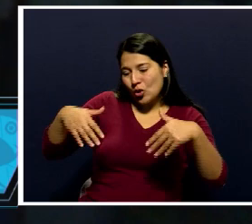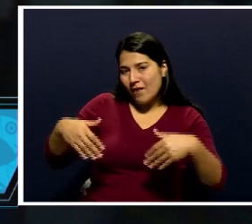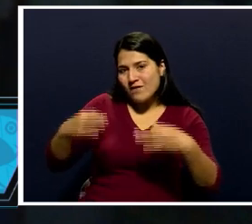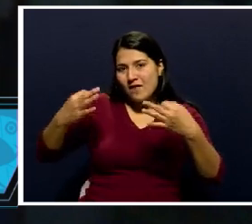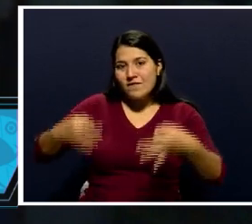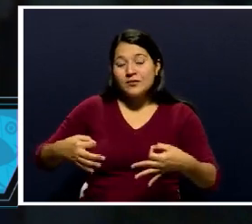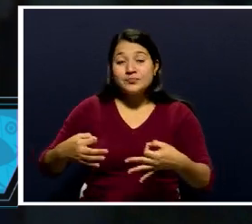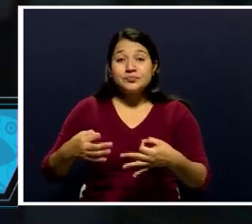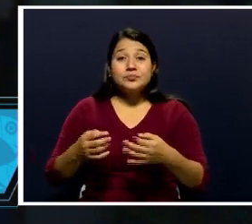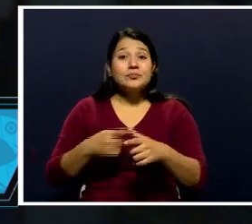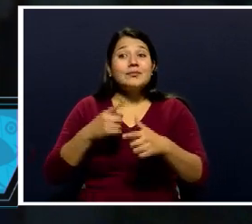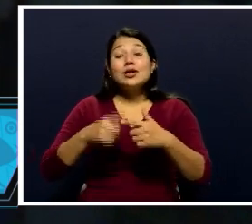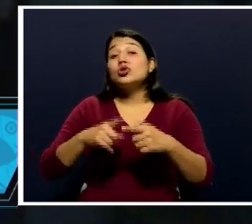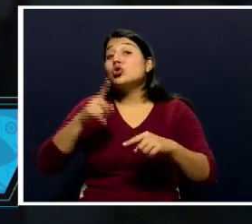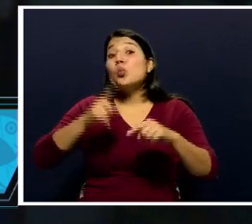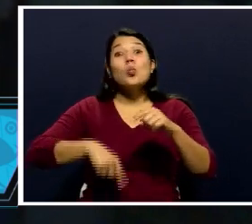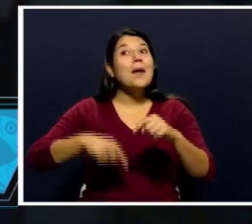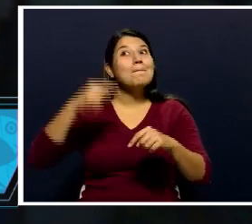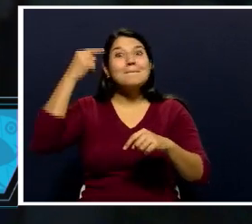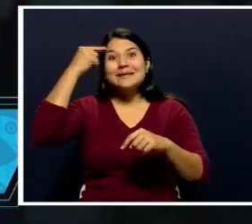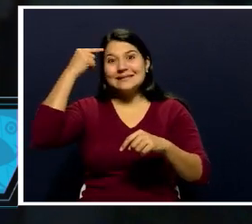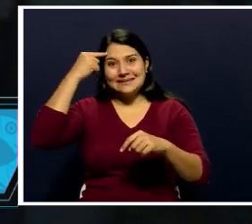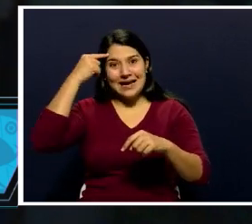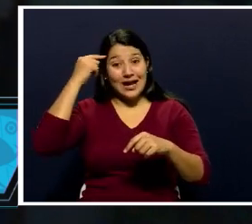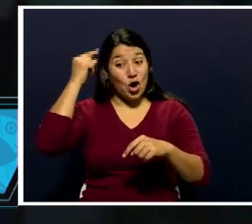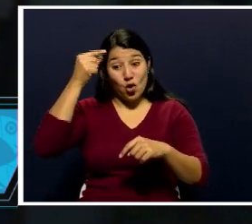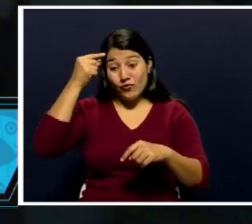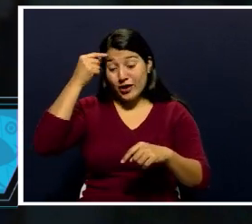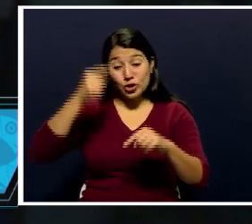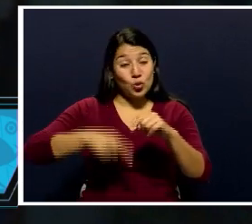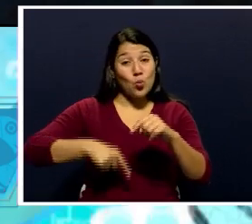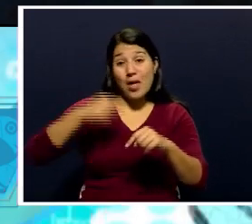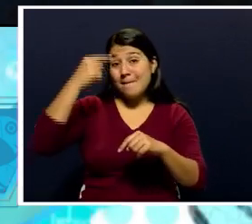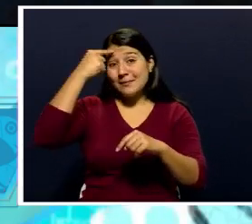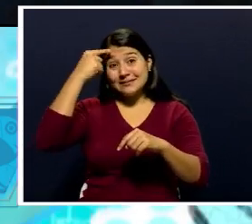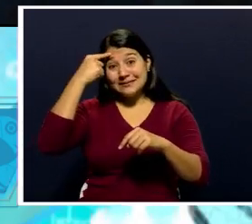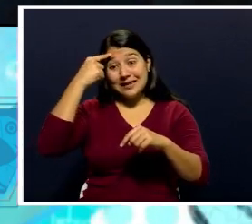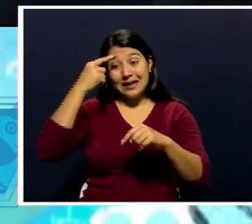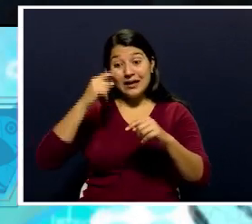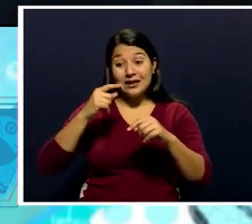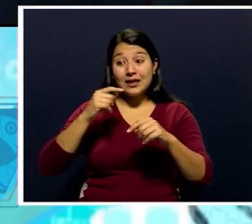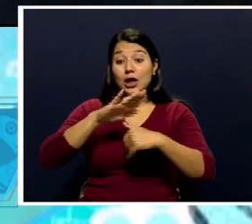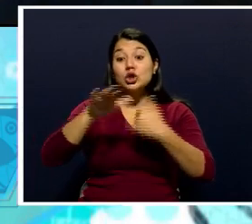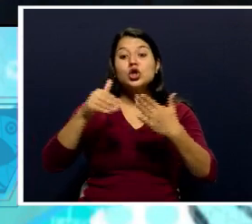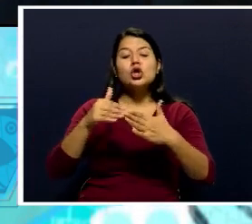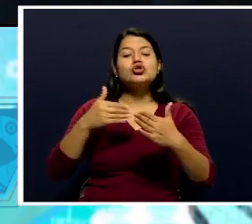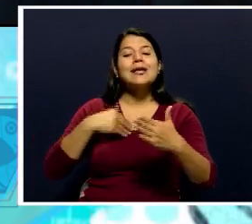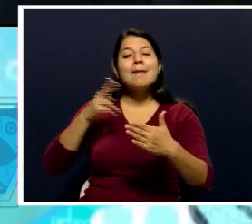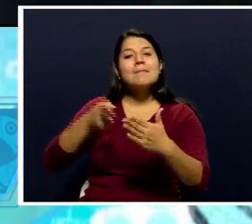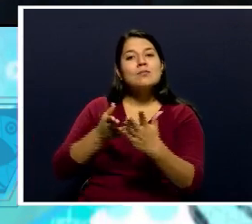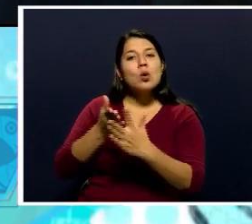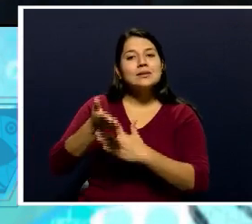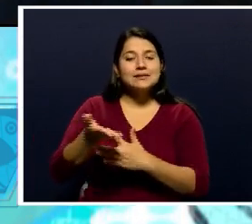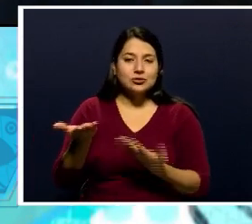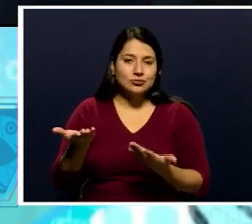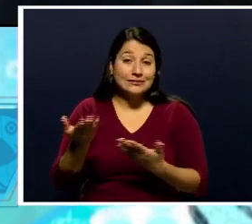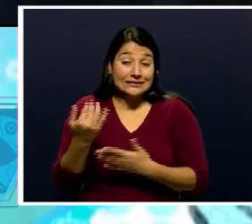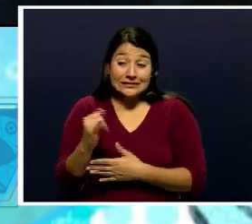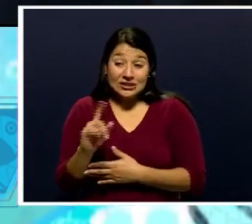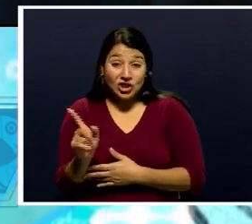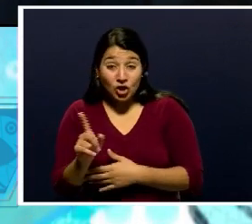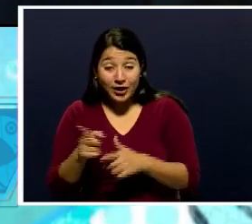mismas condiciones. Si no, el plan Proteger realmente no va a responder a las necesidades de la mayoría. Decía recién que uno de